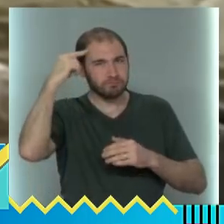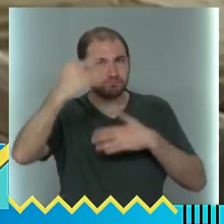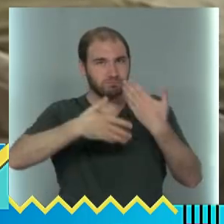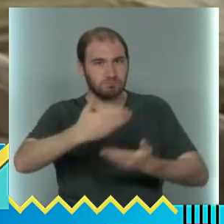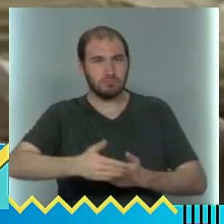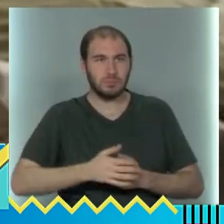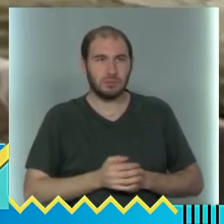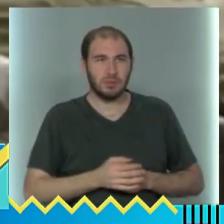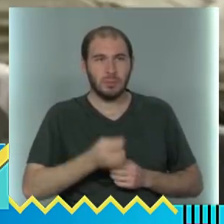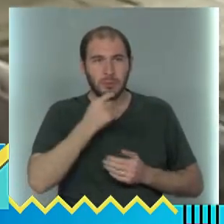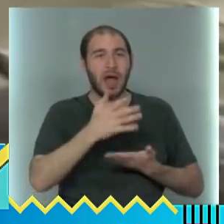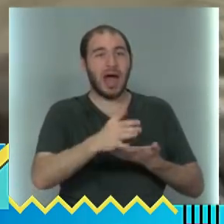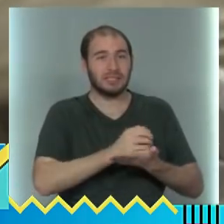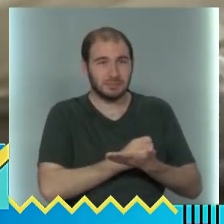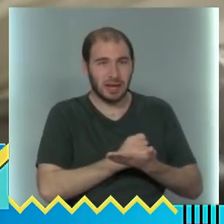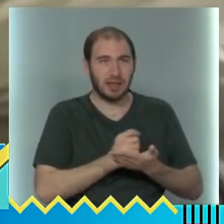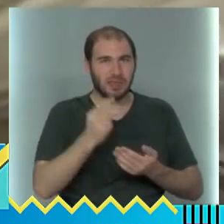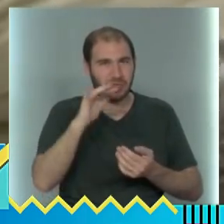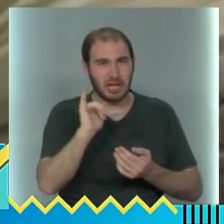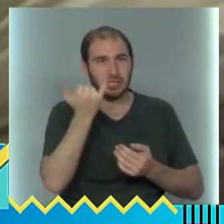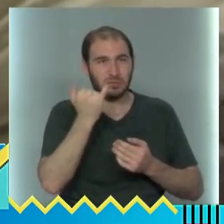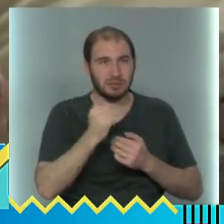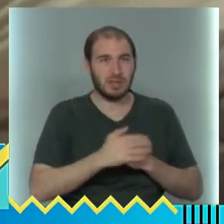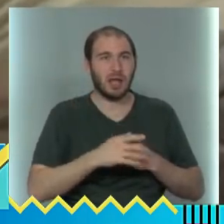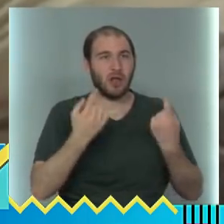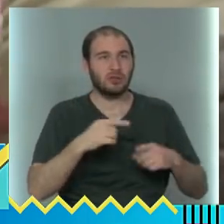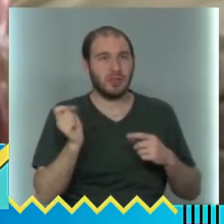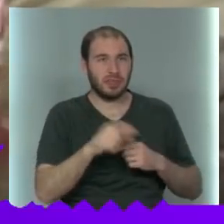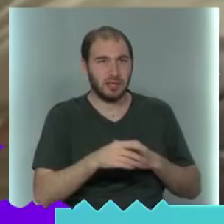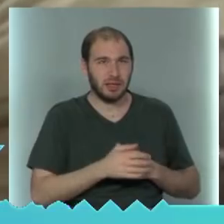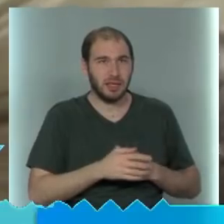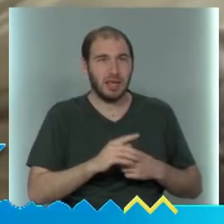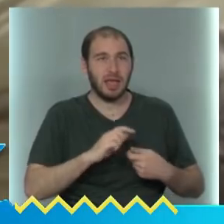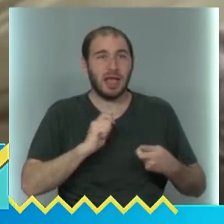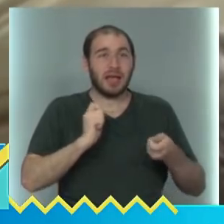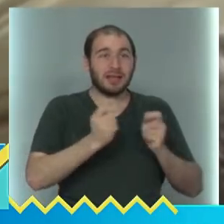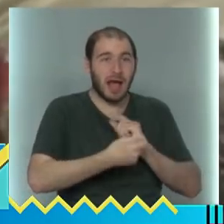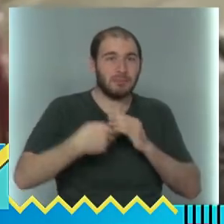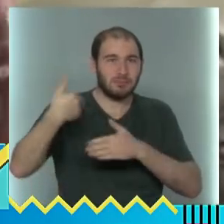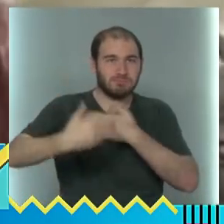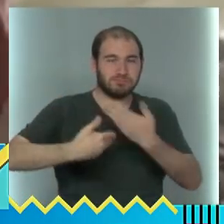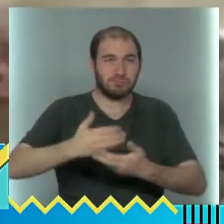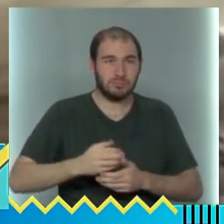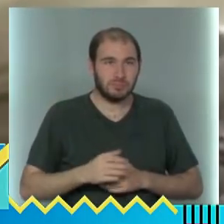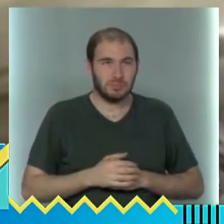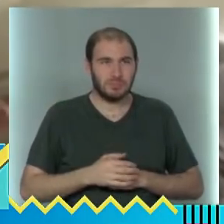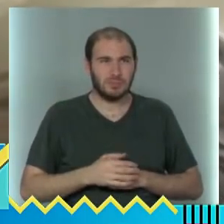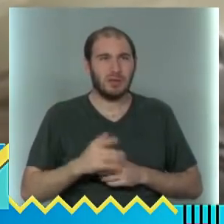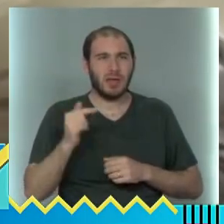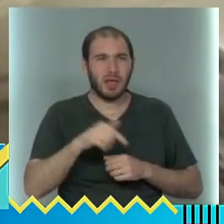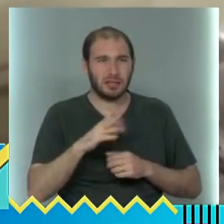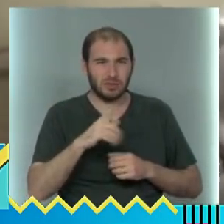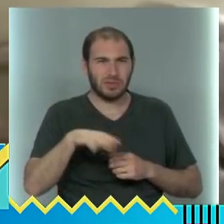están como para aceptar o ir tomando conciencia de esto que le está pasando y de los cambios que pueden venir. Y mientras más pronto se